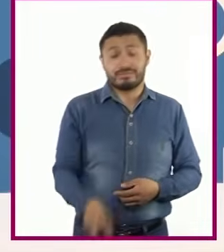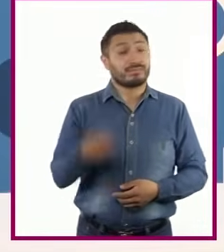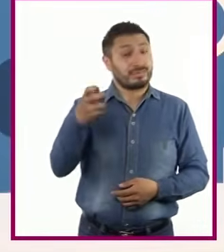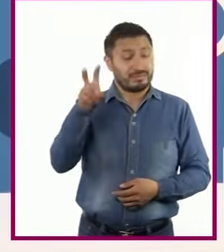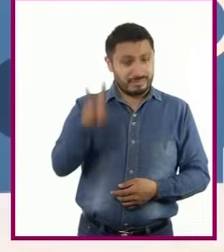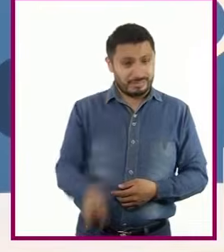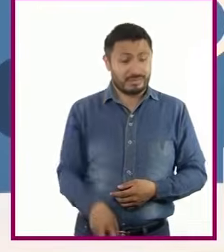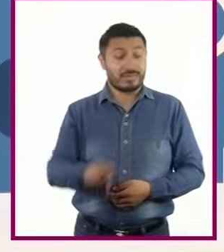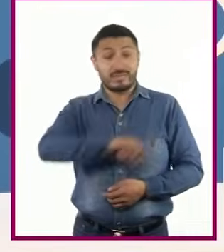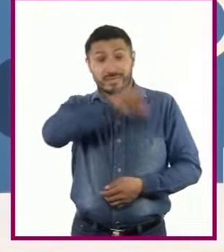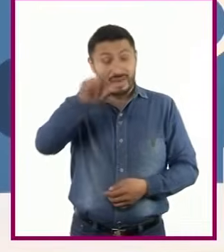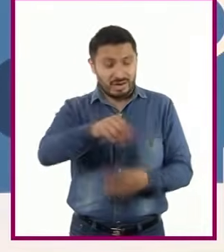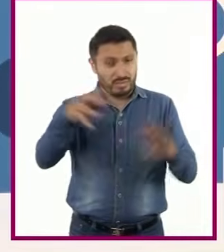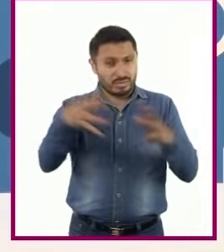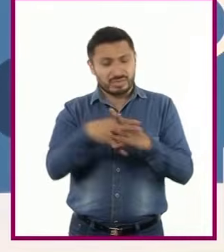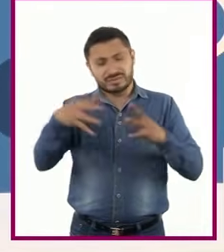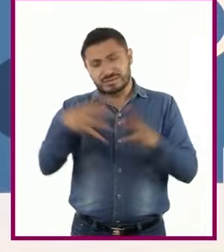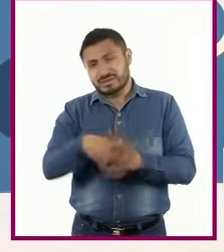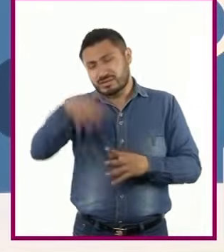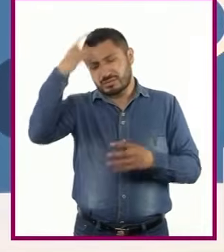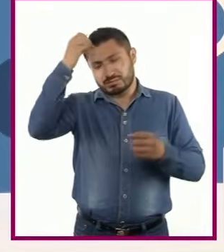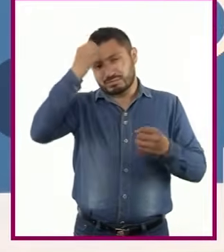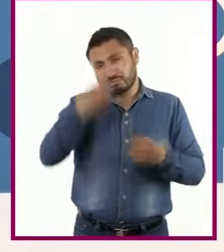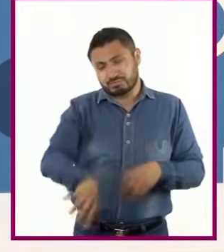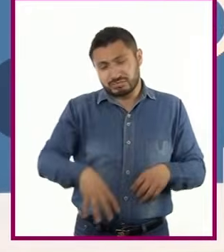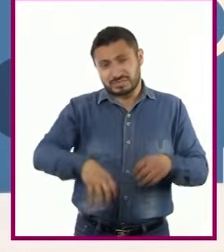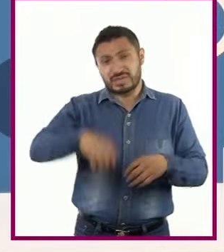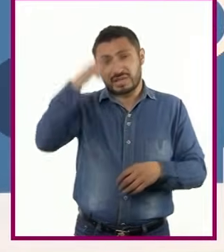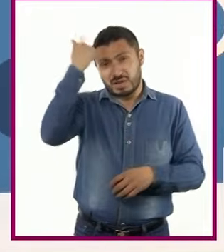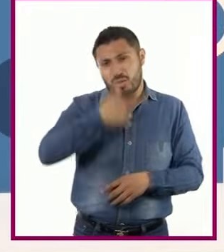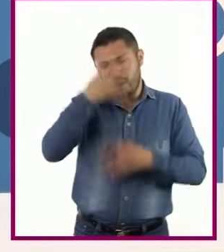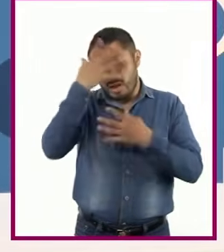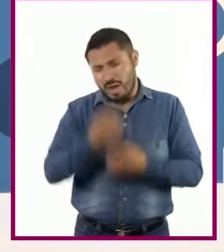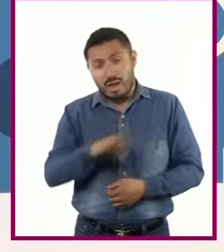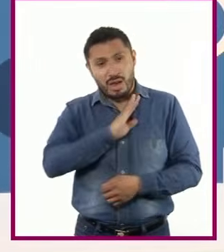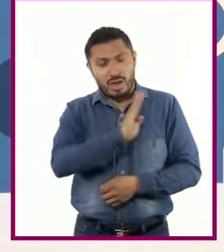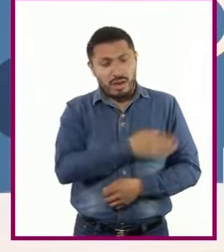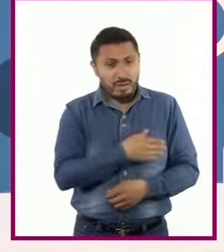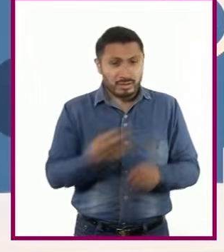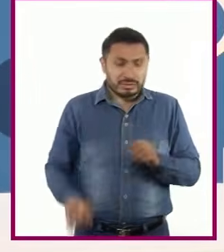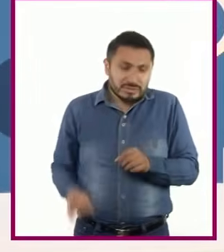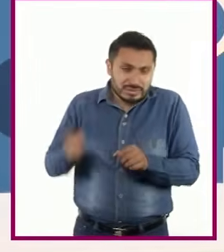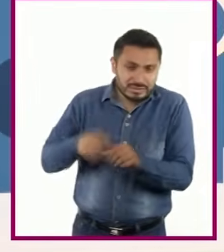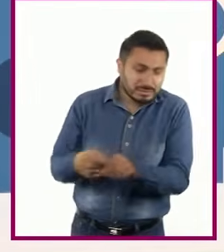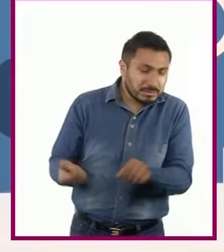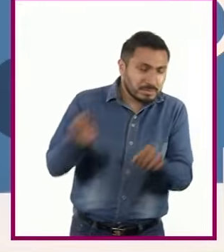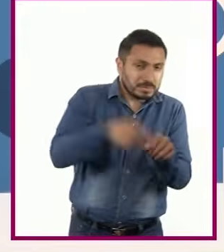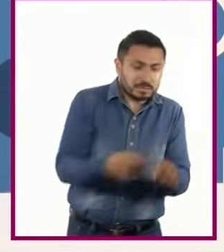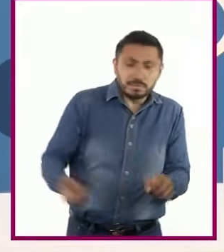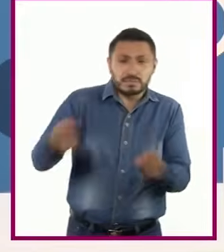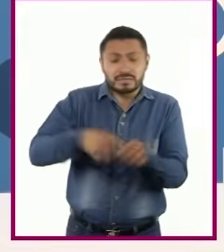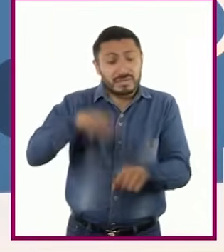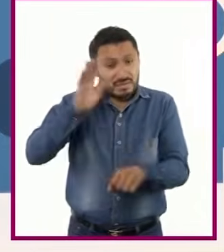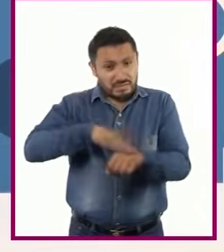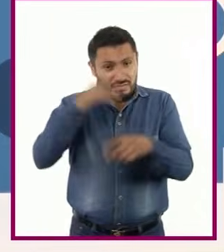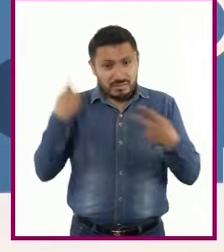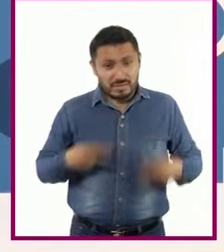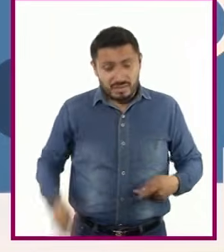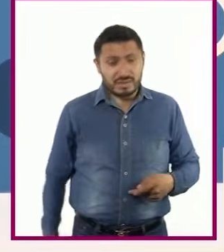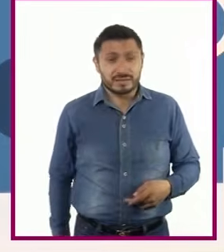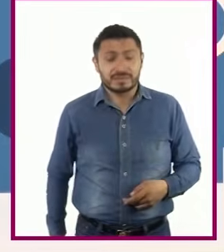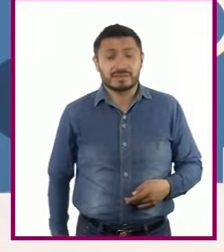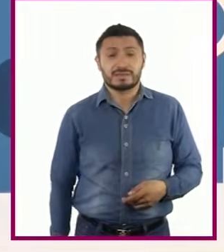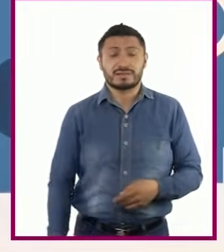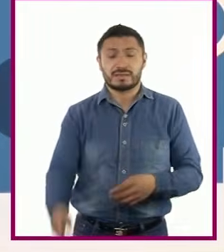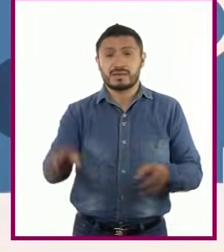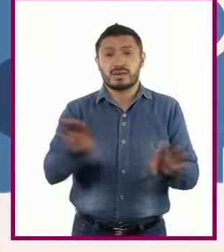derrota conocida como la Noche Triste, los españoles reforzaron sus alianzas y planearon el asalto definitivo